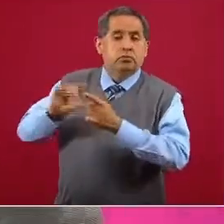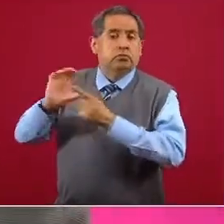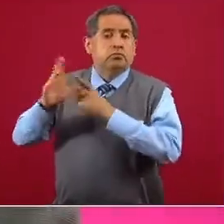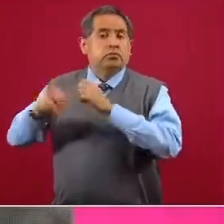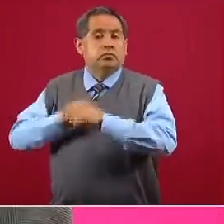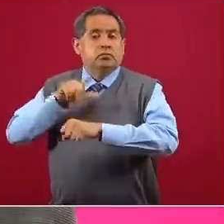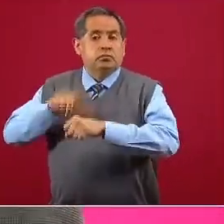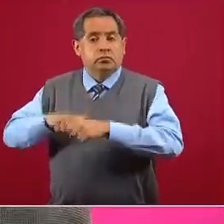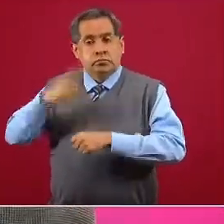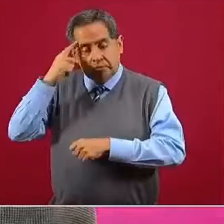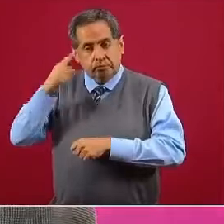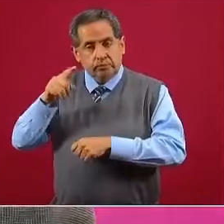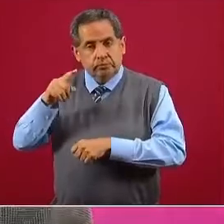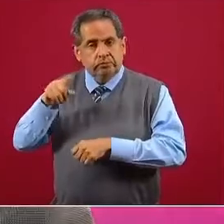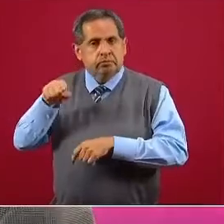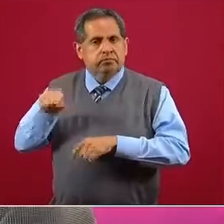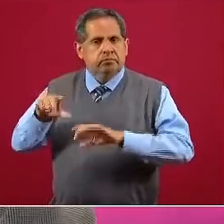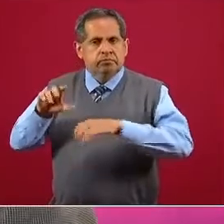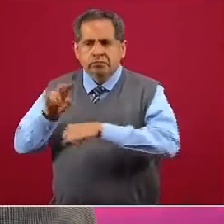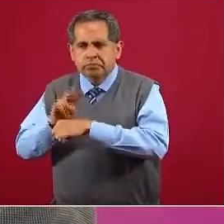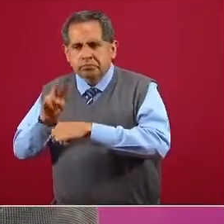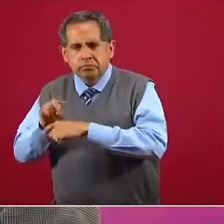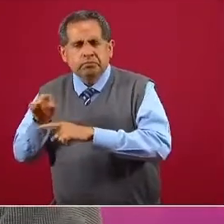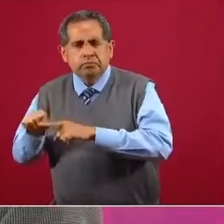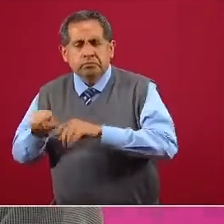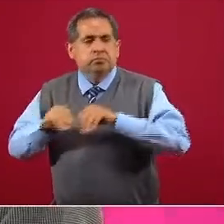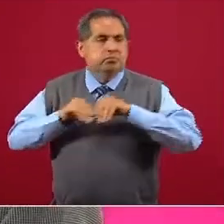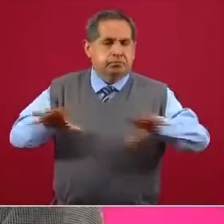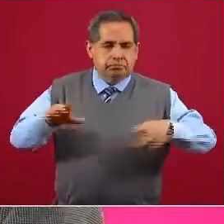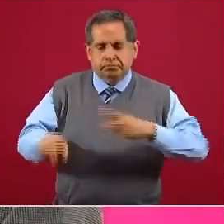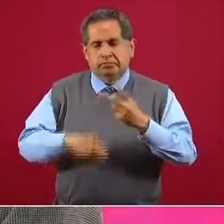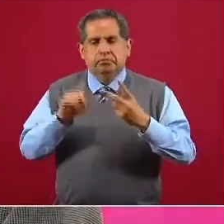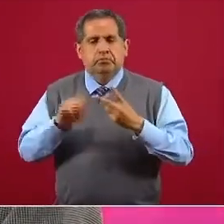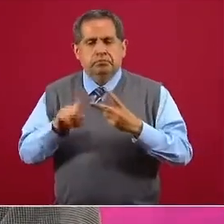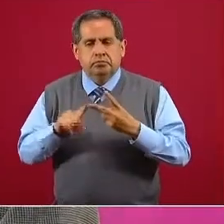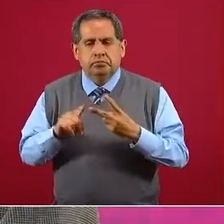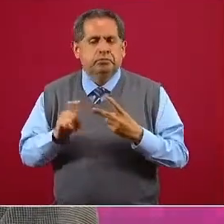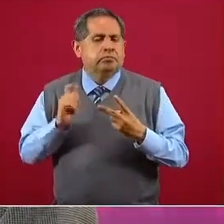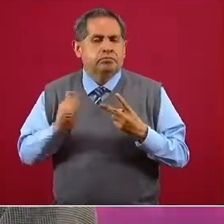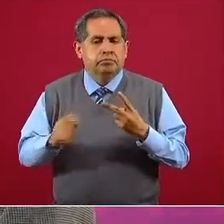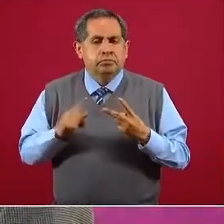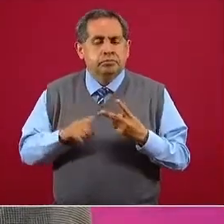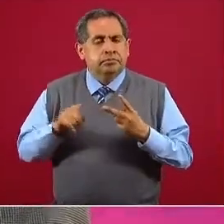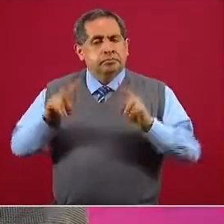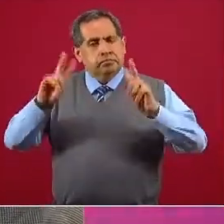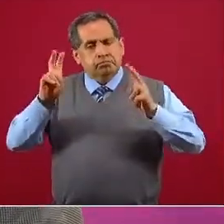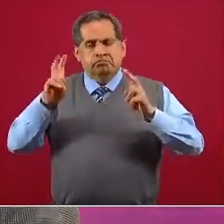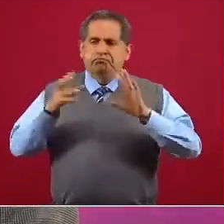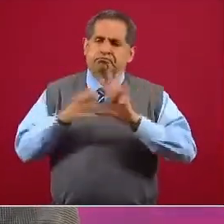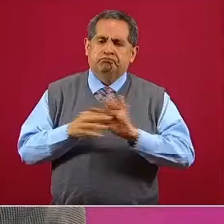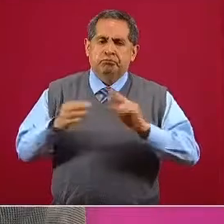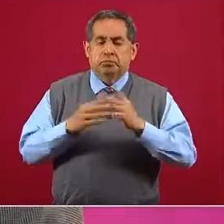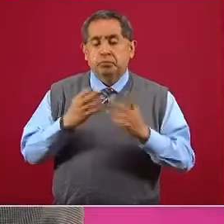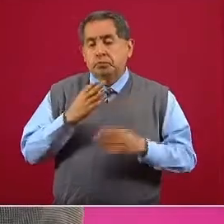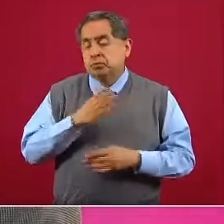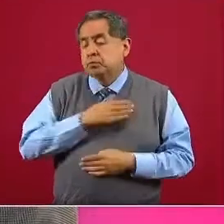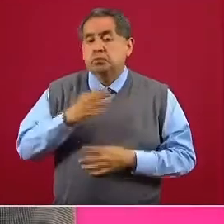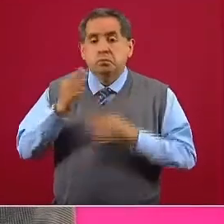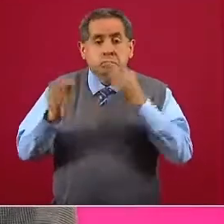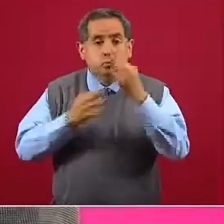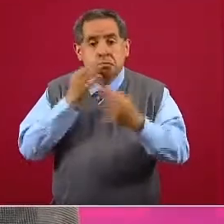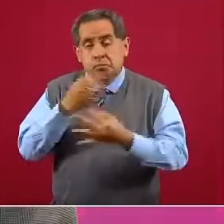Comité Nacional para la Vigilancia Epidemiológica. Y enseguida tendremos la parte temática con una buena